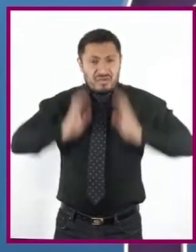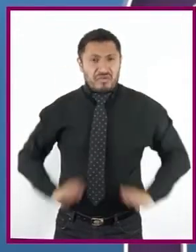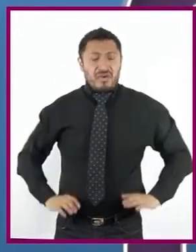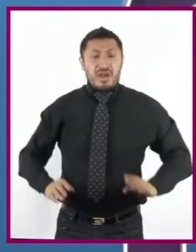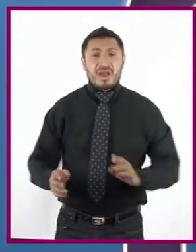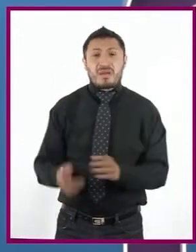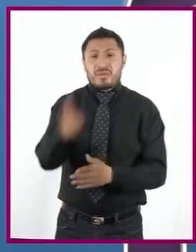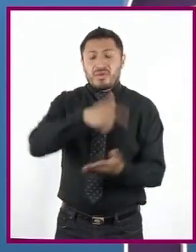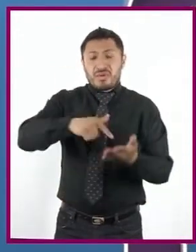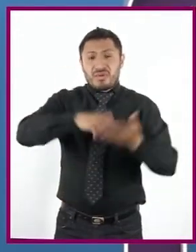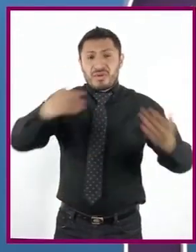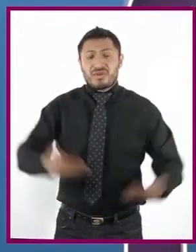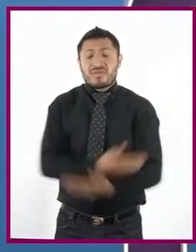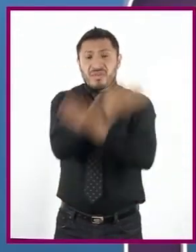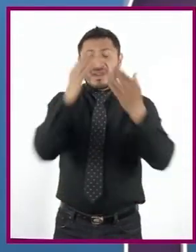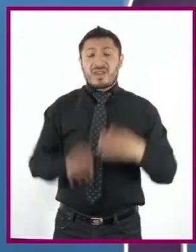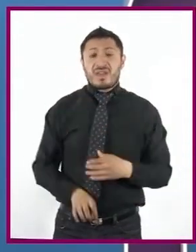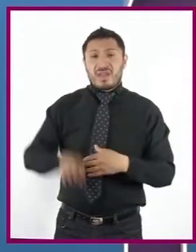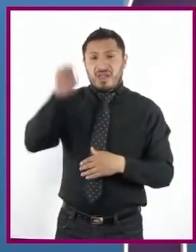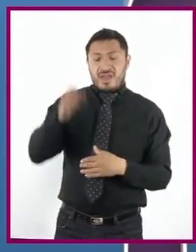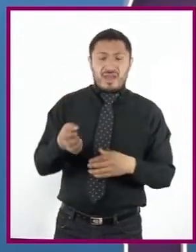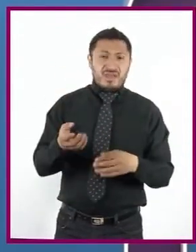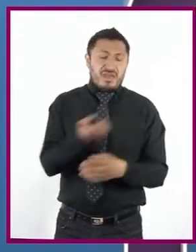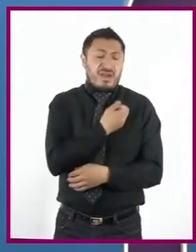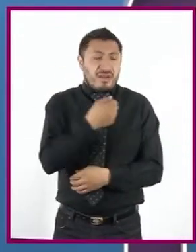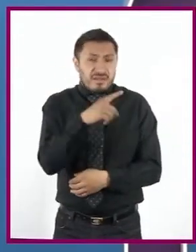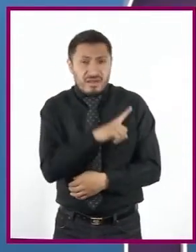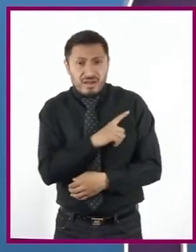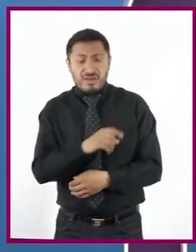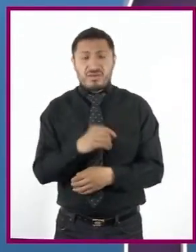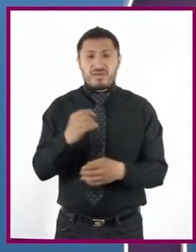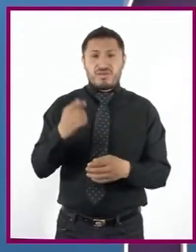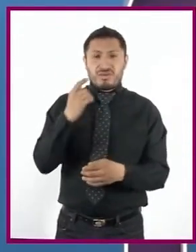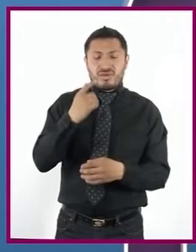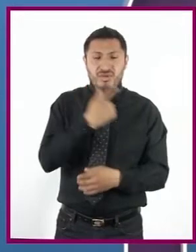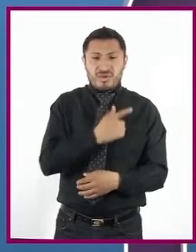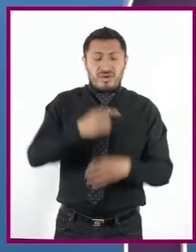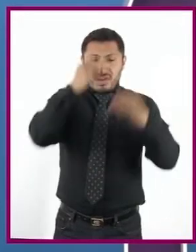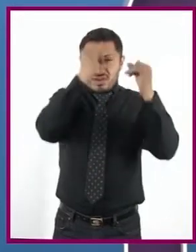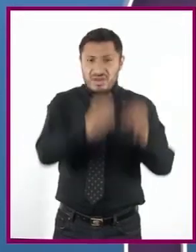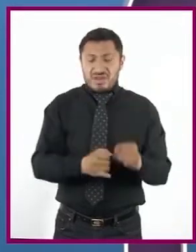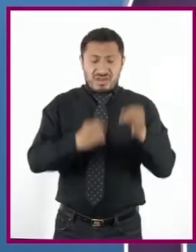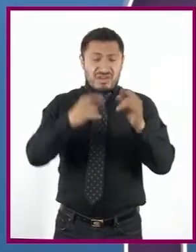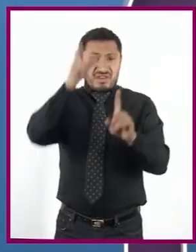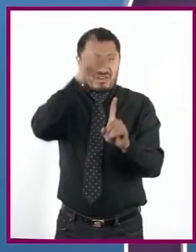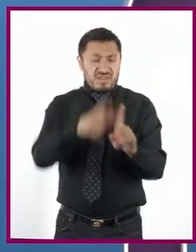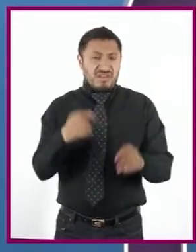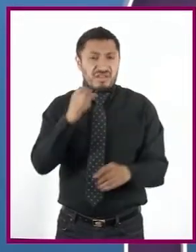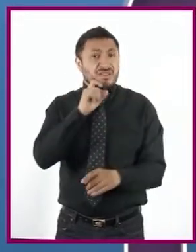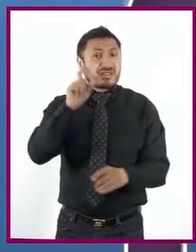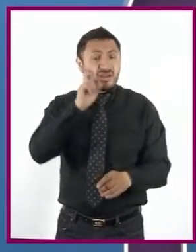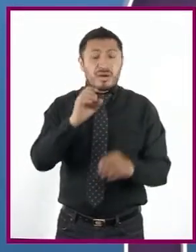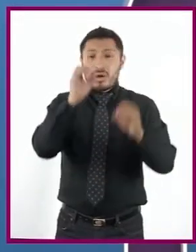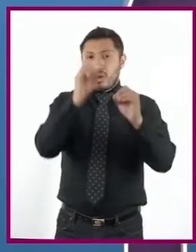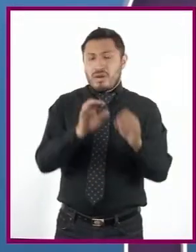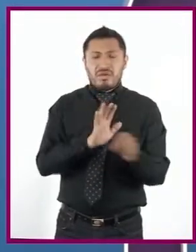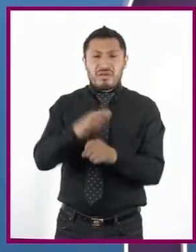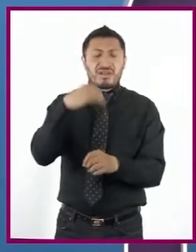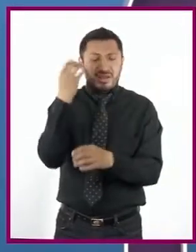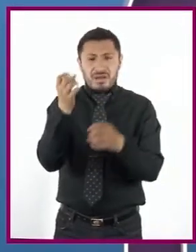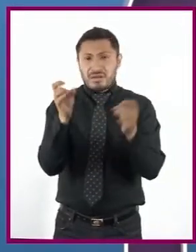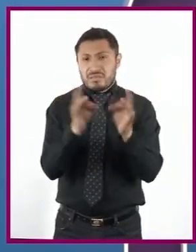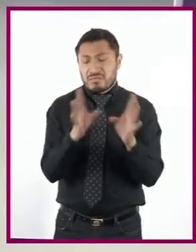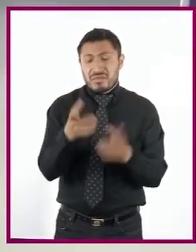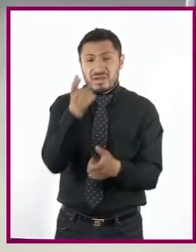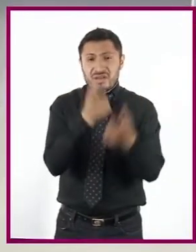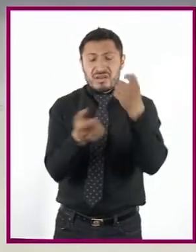procedencia étnica, edad, estado de salud, orientación sexual o cualquier condición económica social.